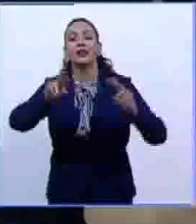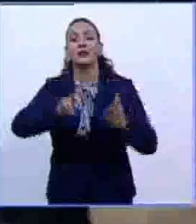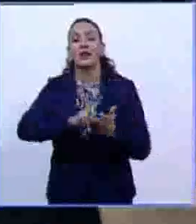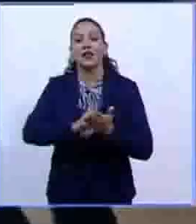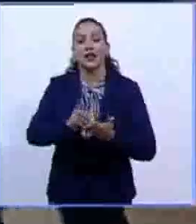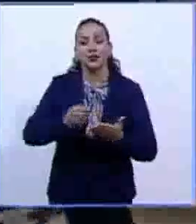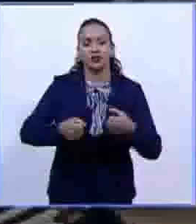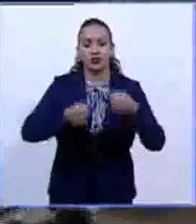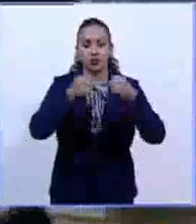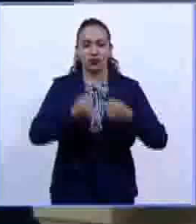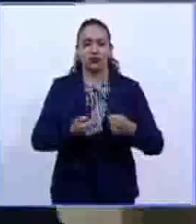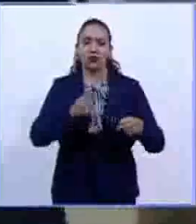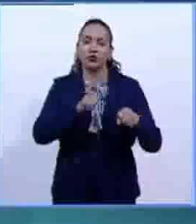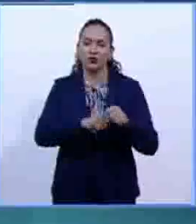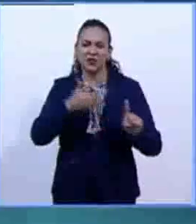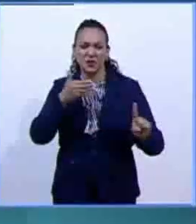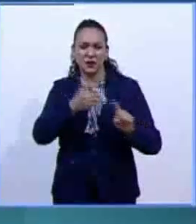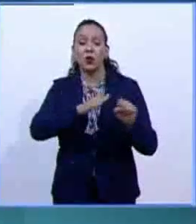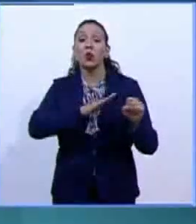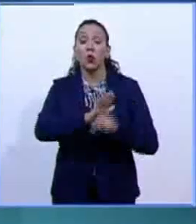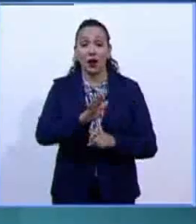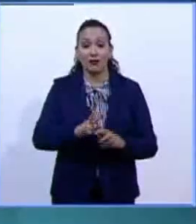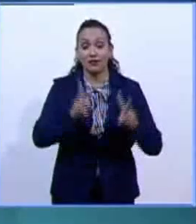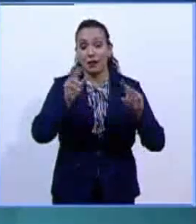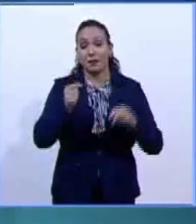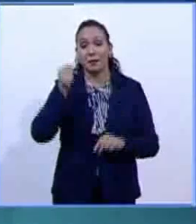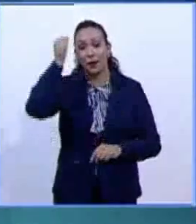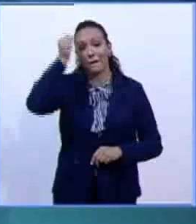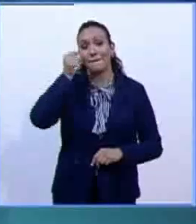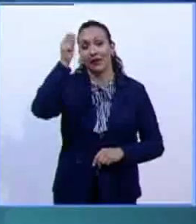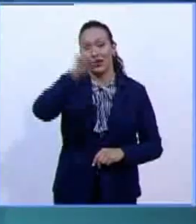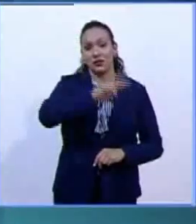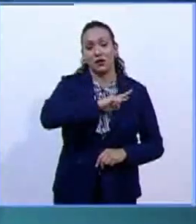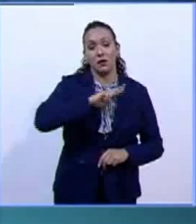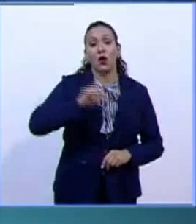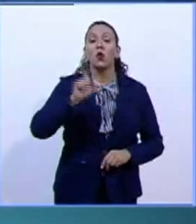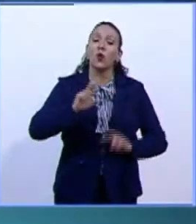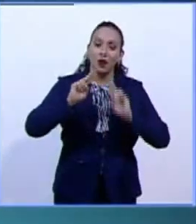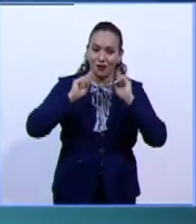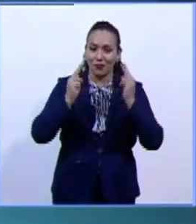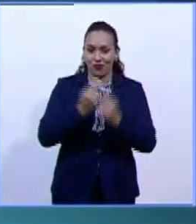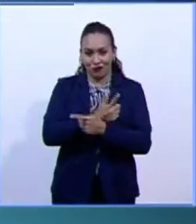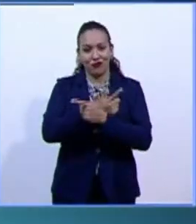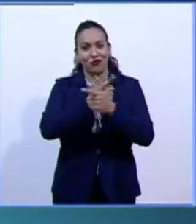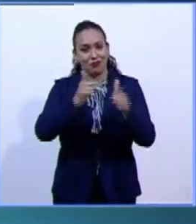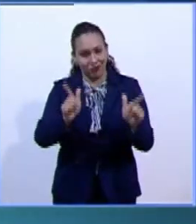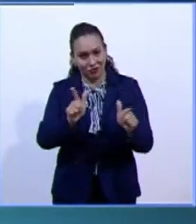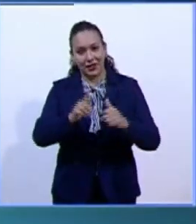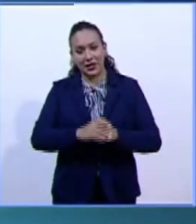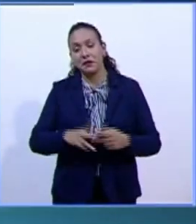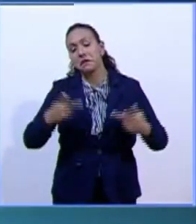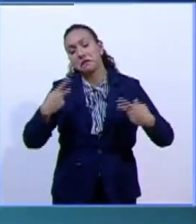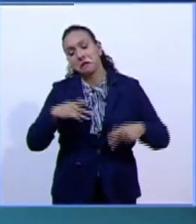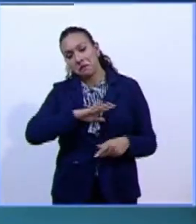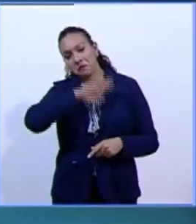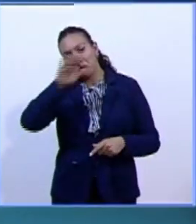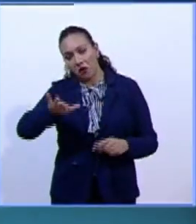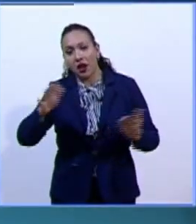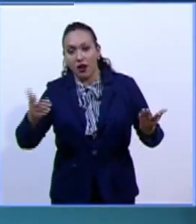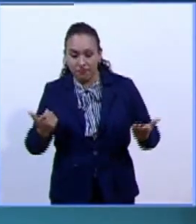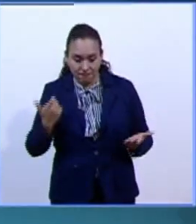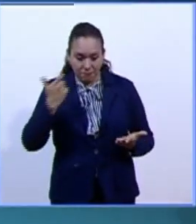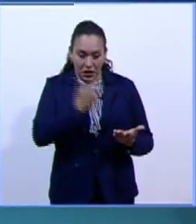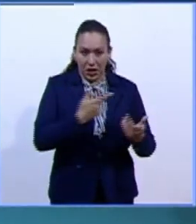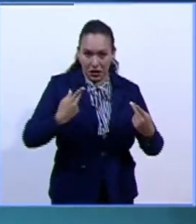social enfocado en la pensión por viudez en el concubinato, dictado por la investigadora Diana Beatriz González Carballo. Ella